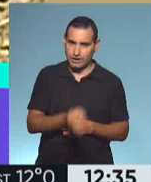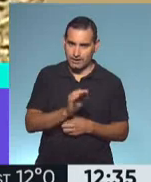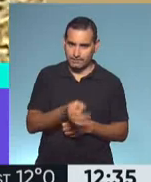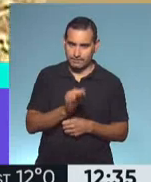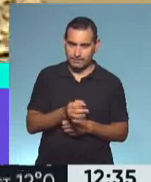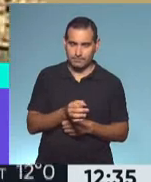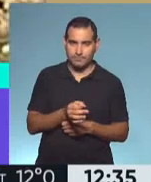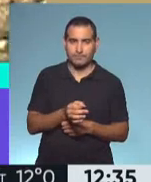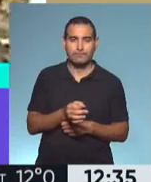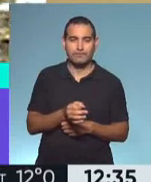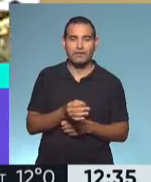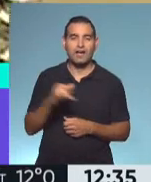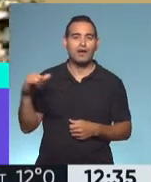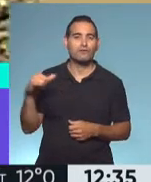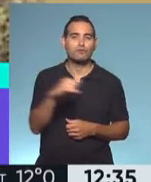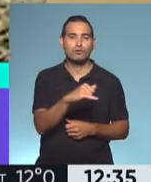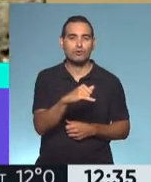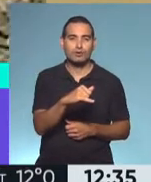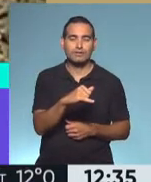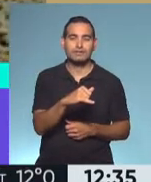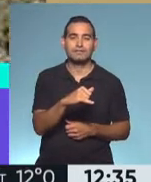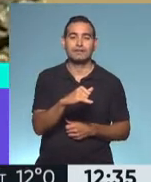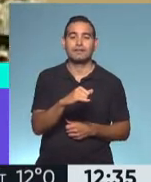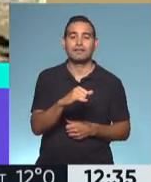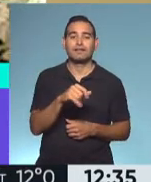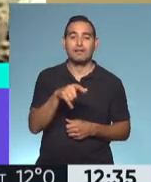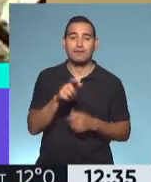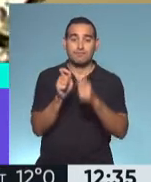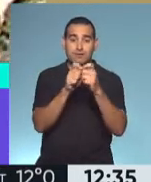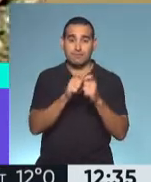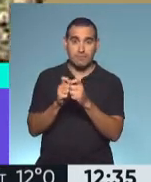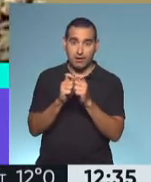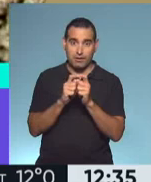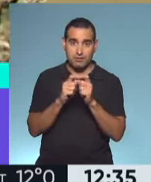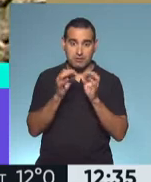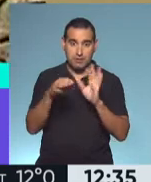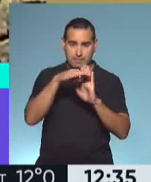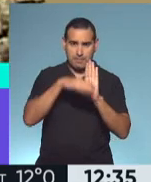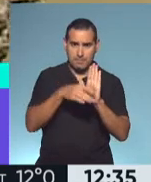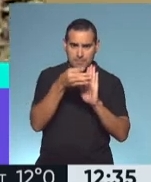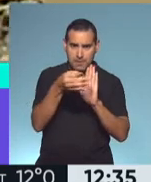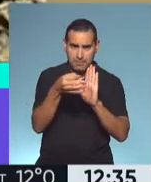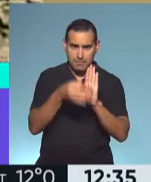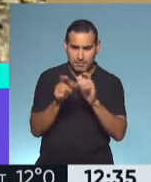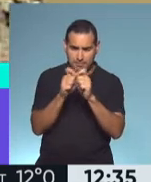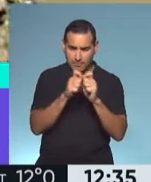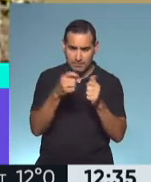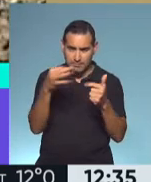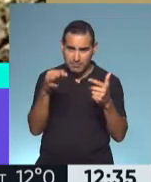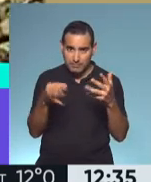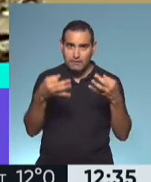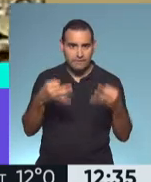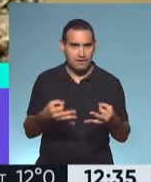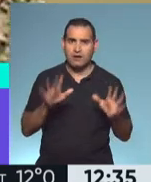que los aviones, siempre y cuando los ciclos de mantenimiento se cumplan estrictamente, tienen una vida